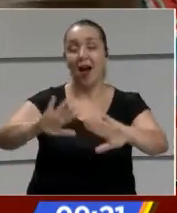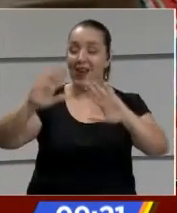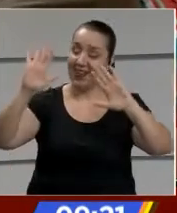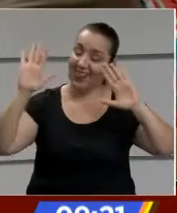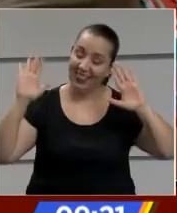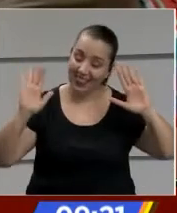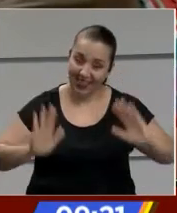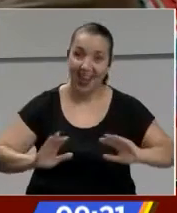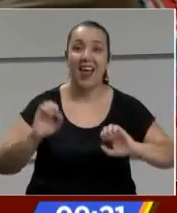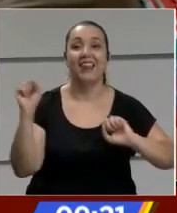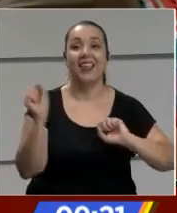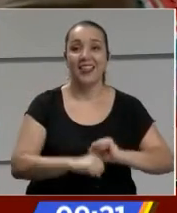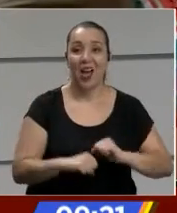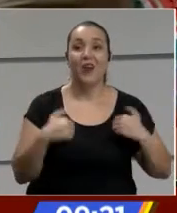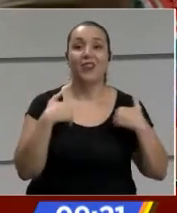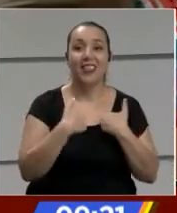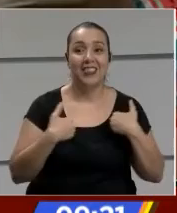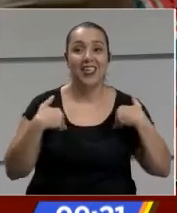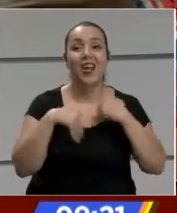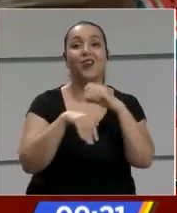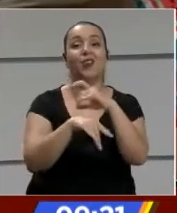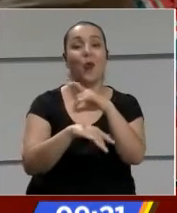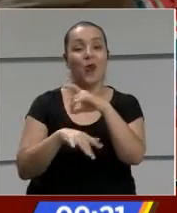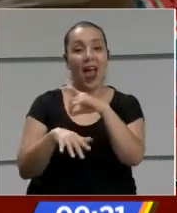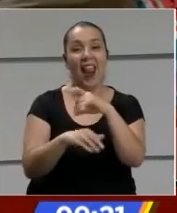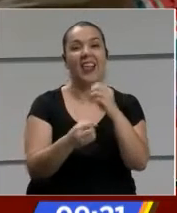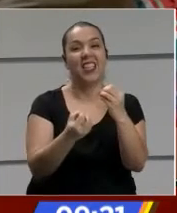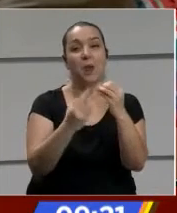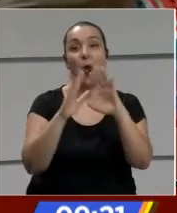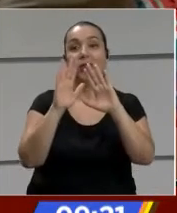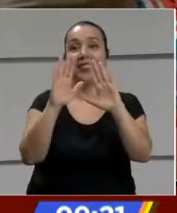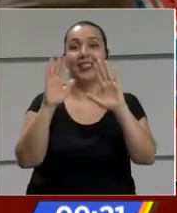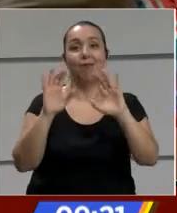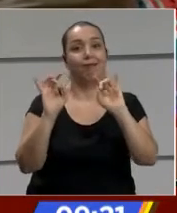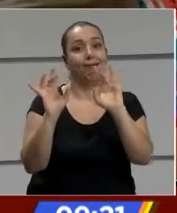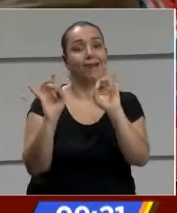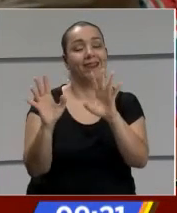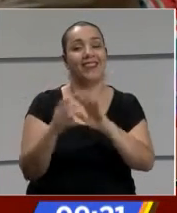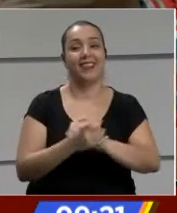Excelente. Una araña muy, muy traviesa y eso es lo que vamos a conocer hoy.